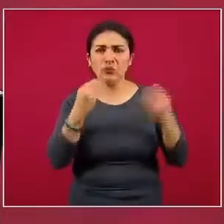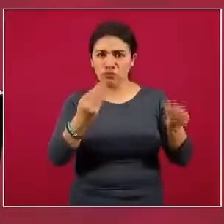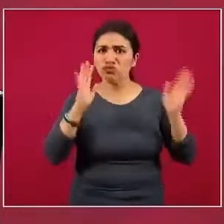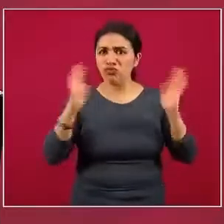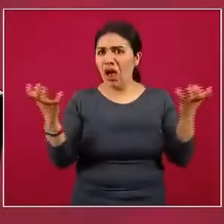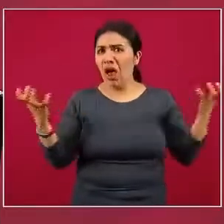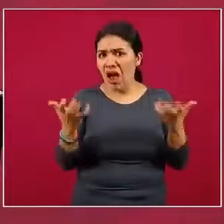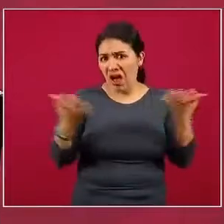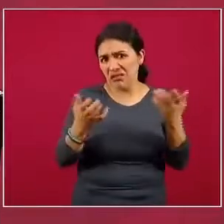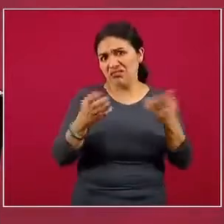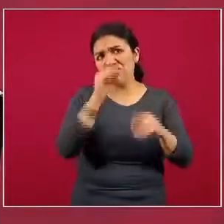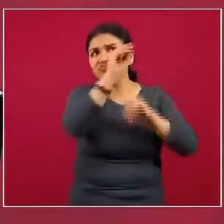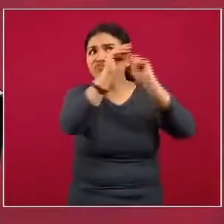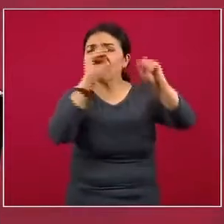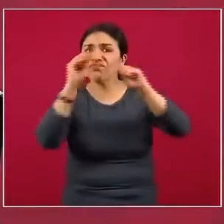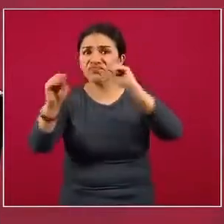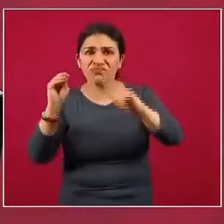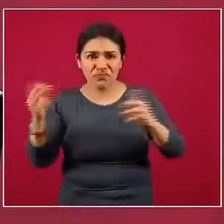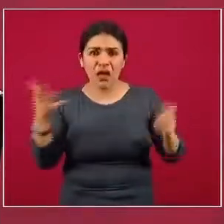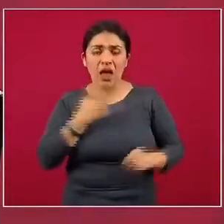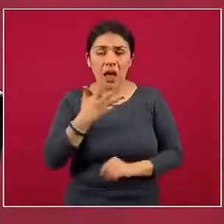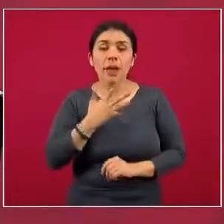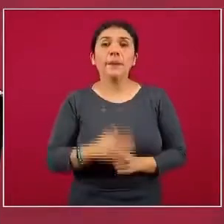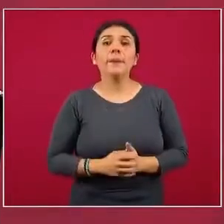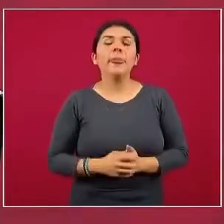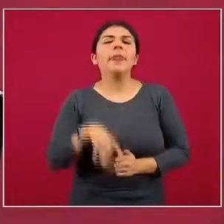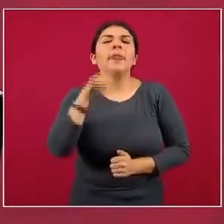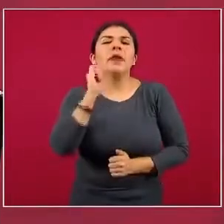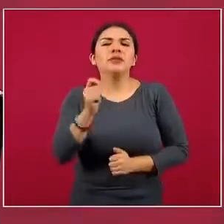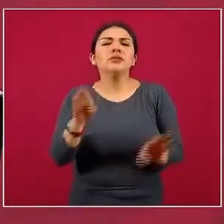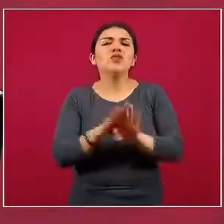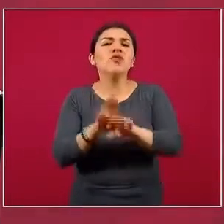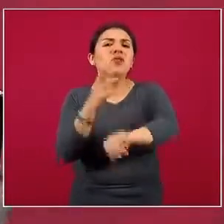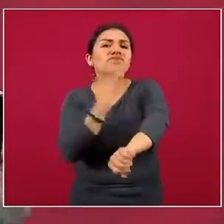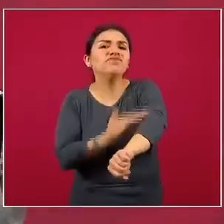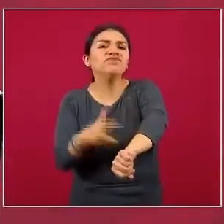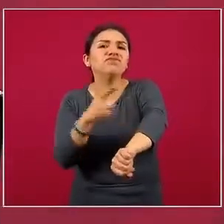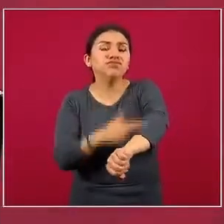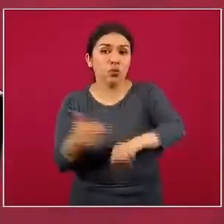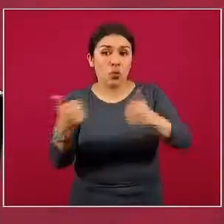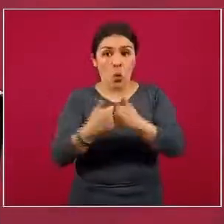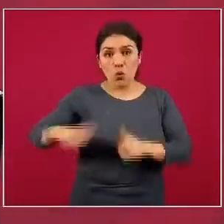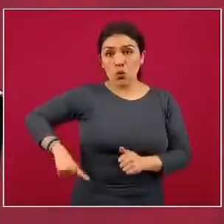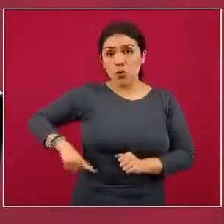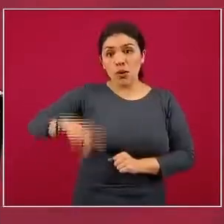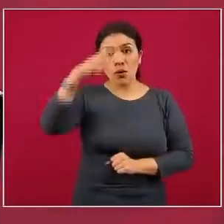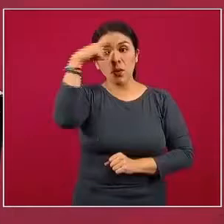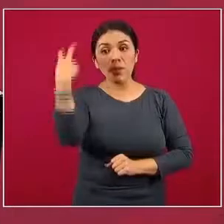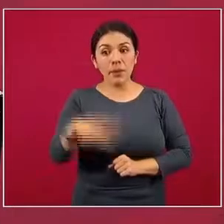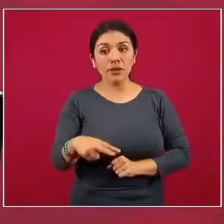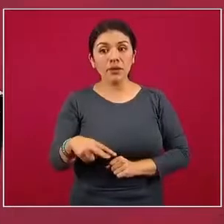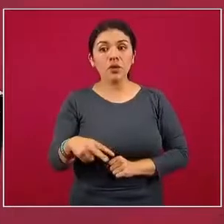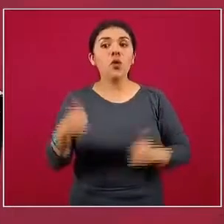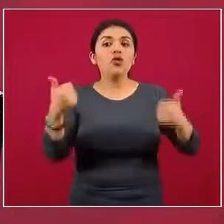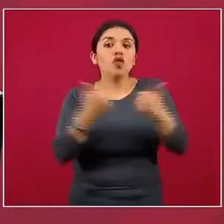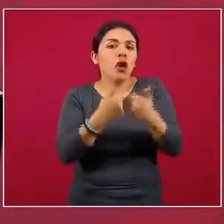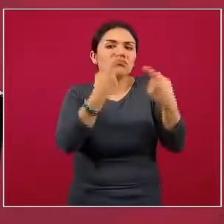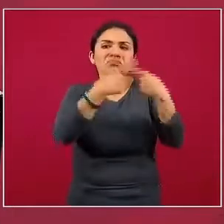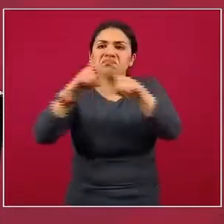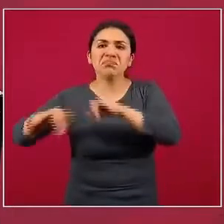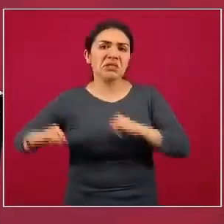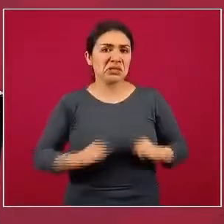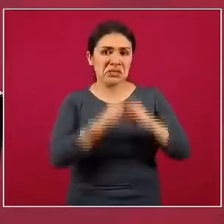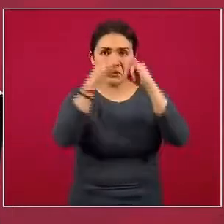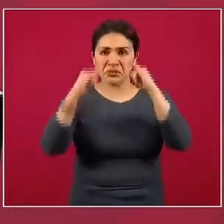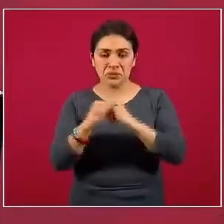corriendo simultáneamente, están corriendo en paralelo y que tienen que ver con la gestión que hace el Gobierno de México a través de múltiples